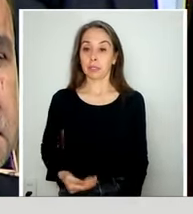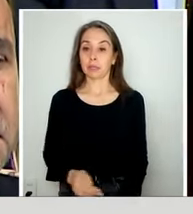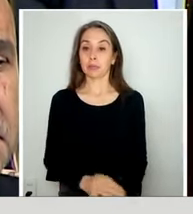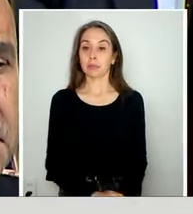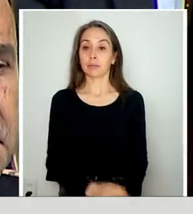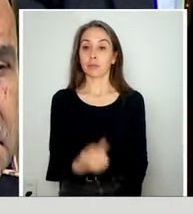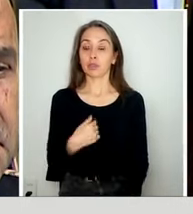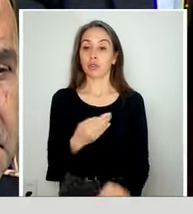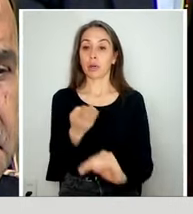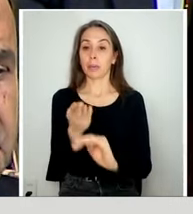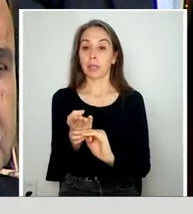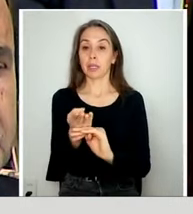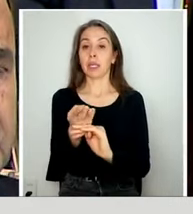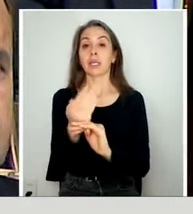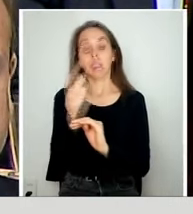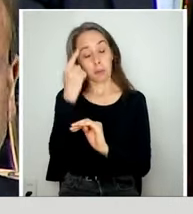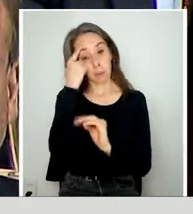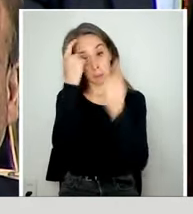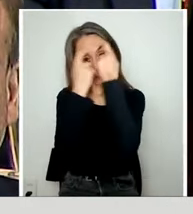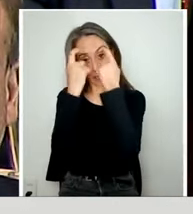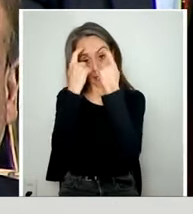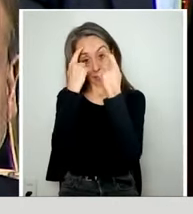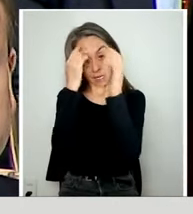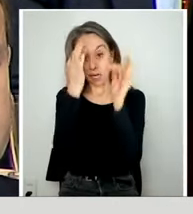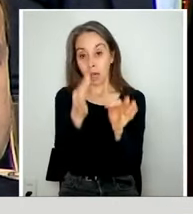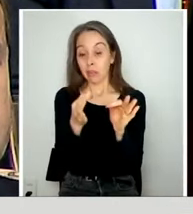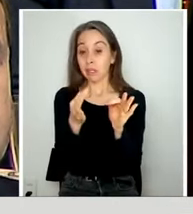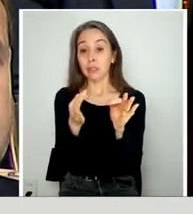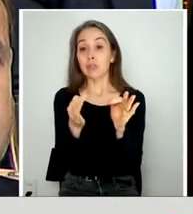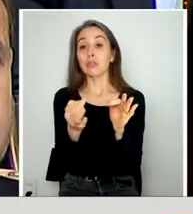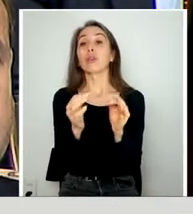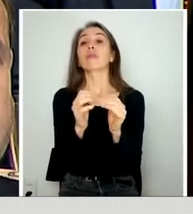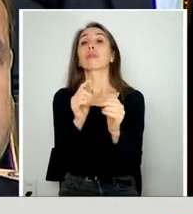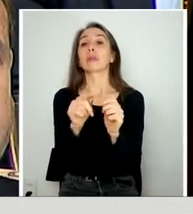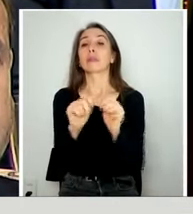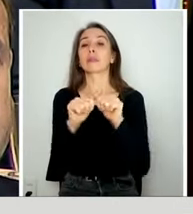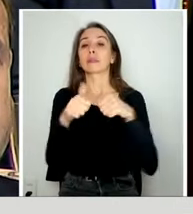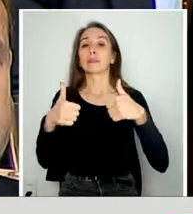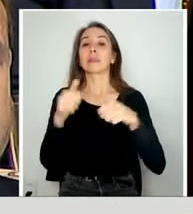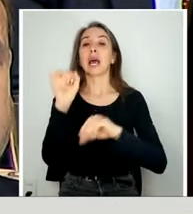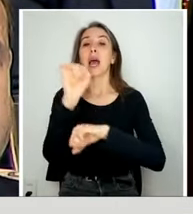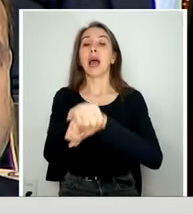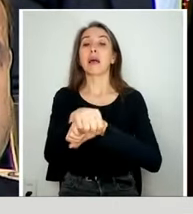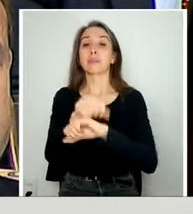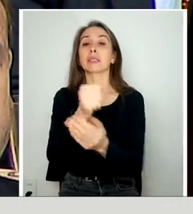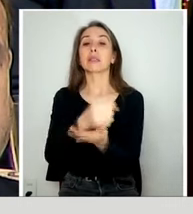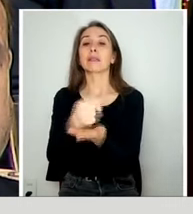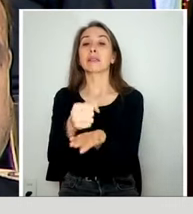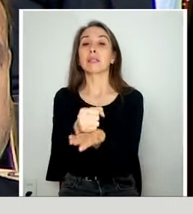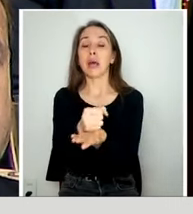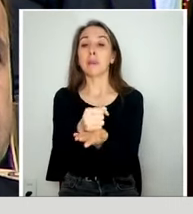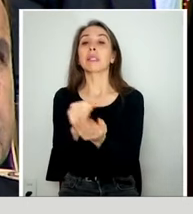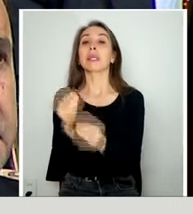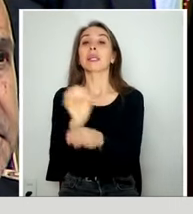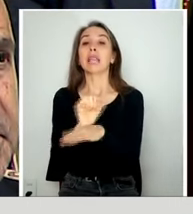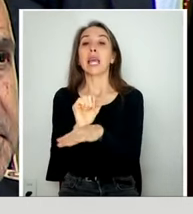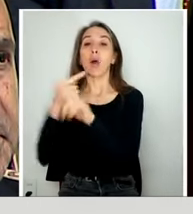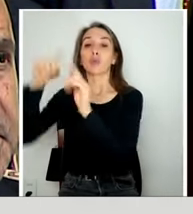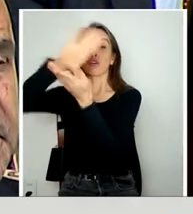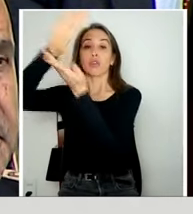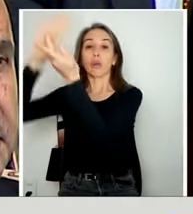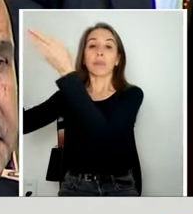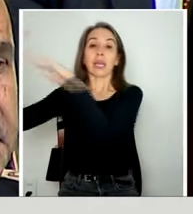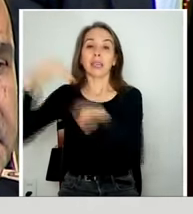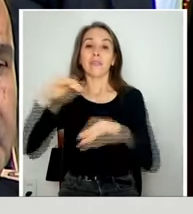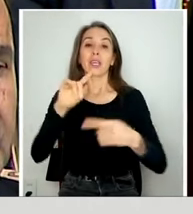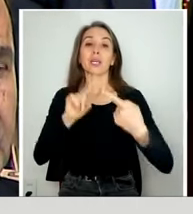reconsiderar la admisibilidad para el proyecto que autoriza la circulación en el país de los vehículos que participarán el